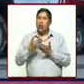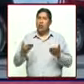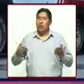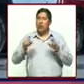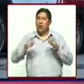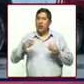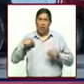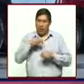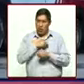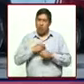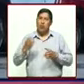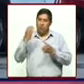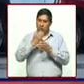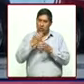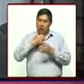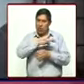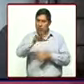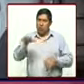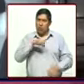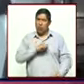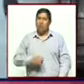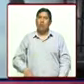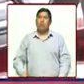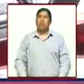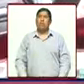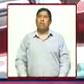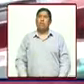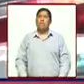para pertenecer a este cuerpo?